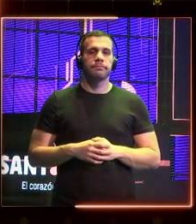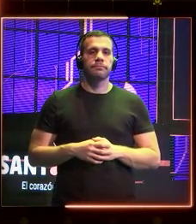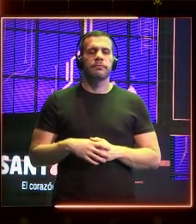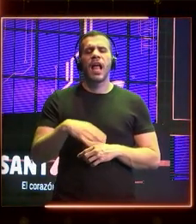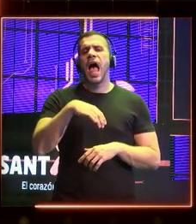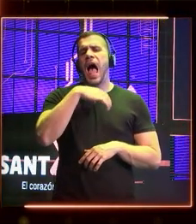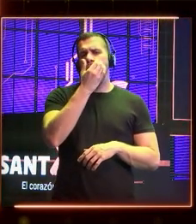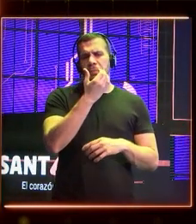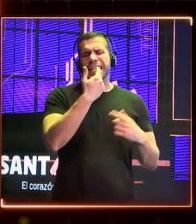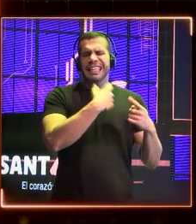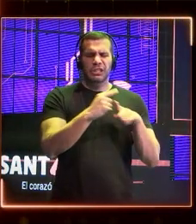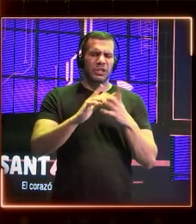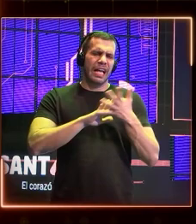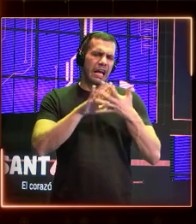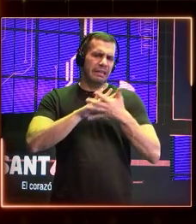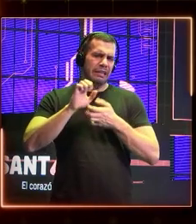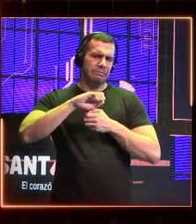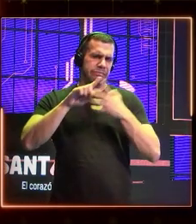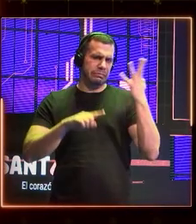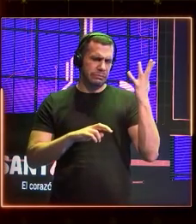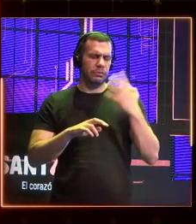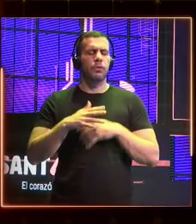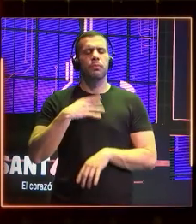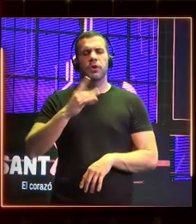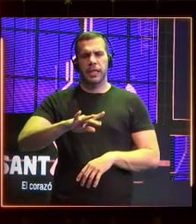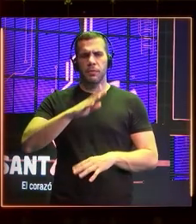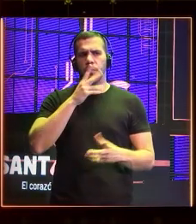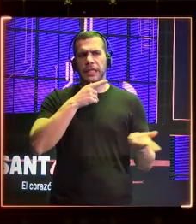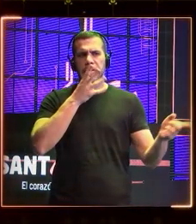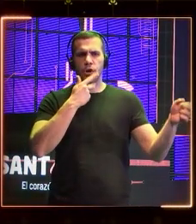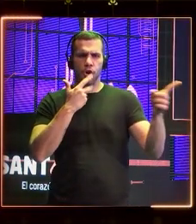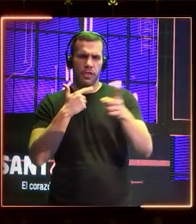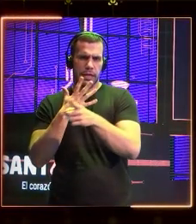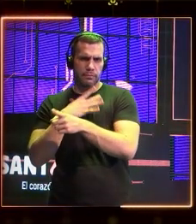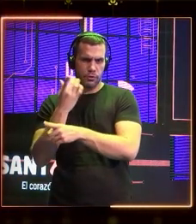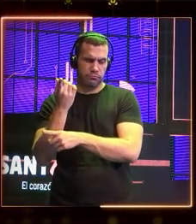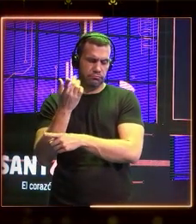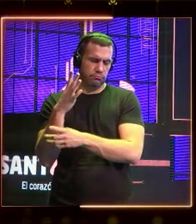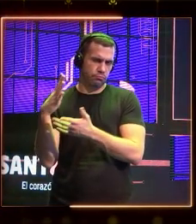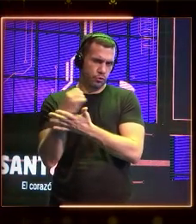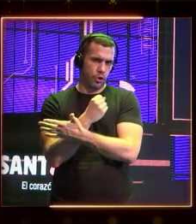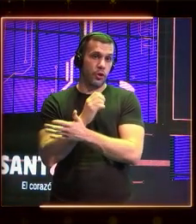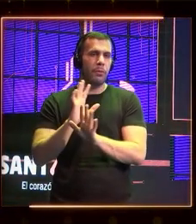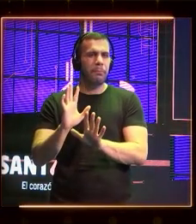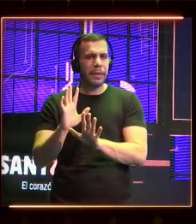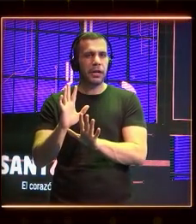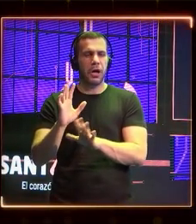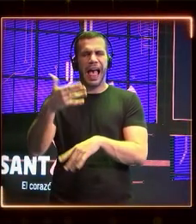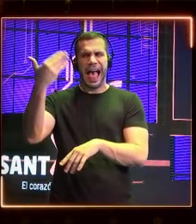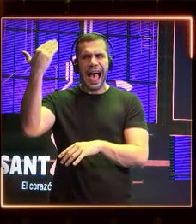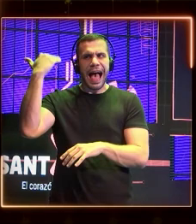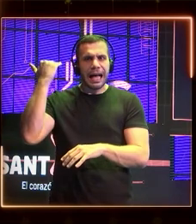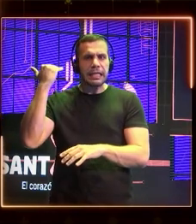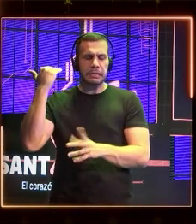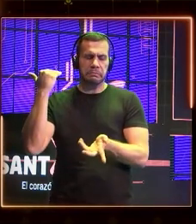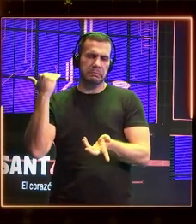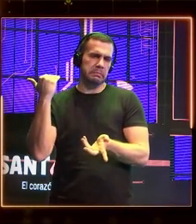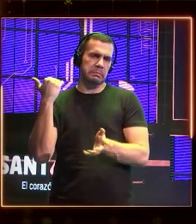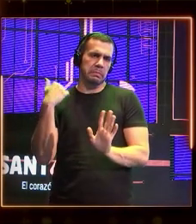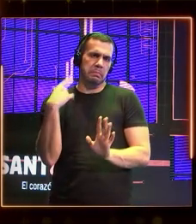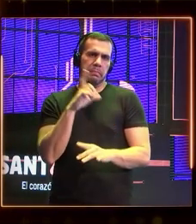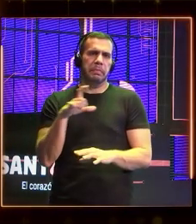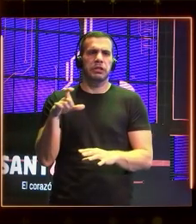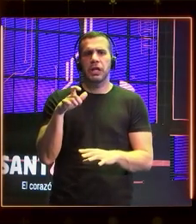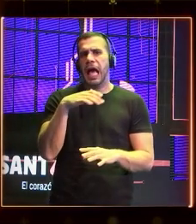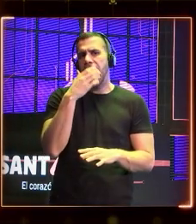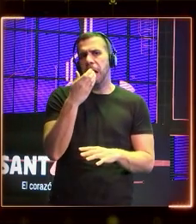puede hablar mucho y ahora lo tenemos muy por la mano todos conocemos mucho Apple pero realmente hacía había un tiempo en el que no nos conocíamos tanto a la gente que teníamos Apple o solo la